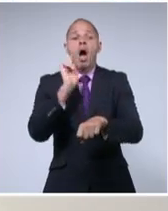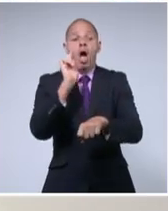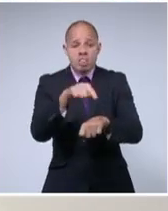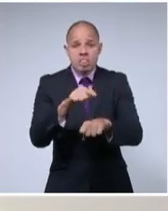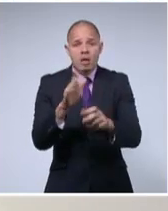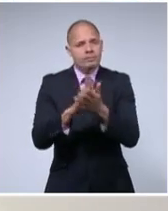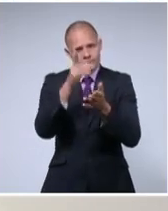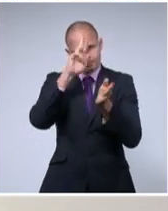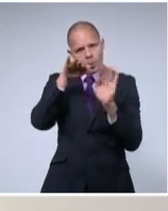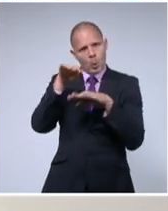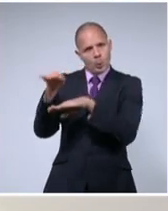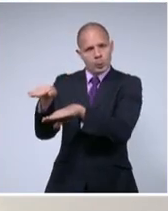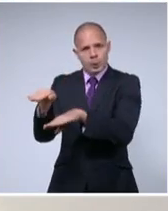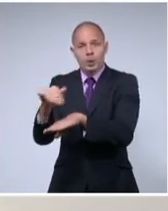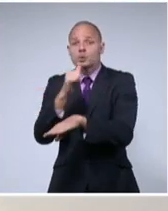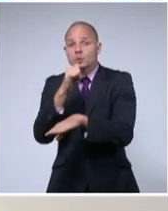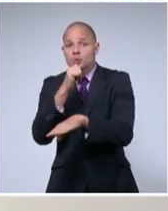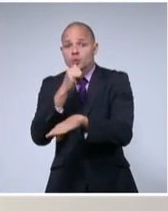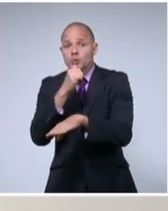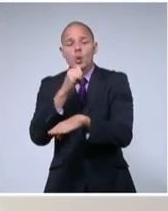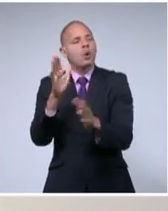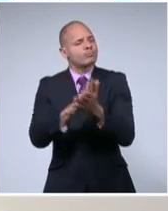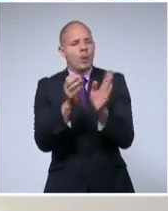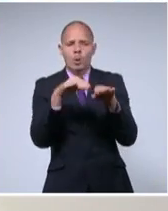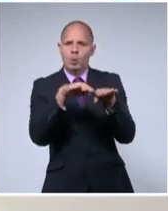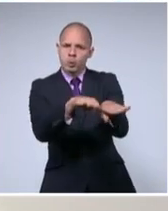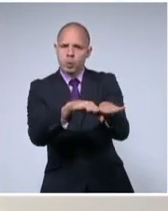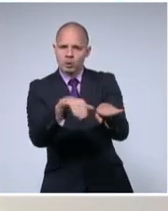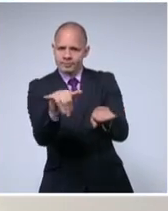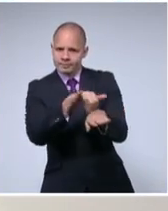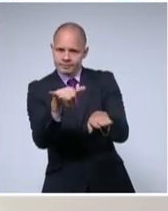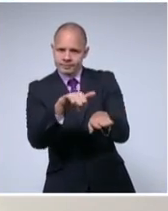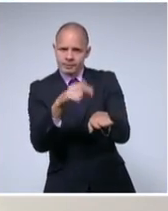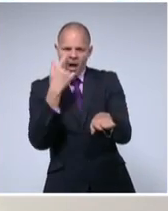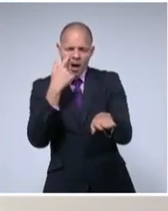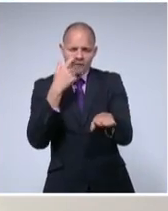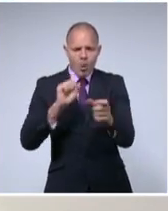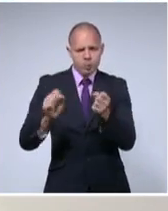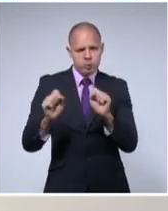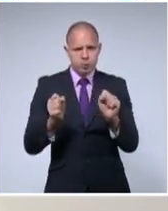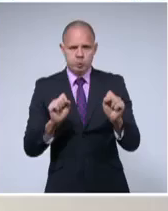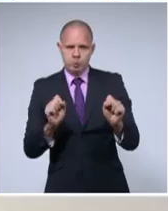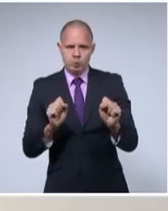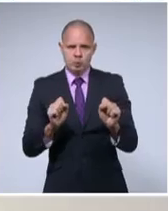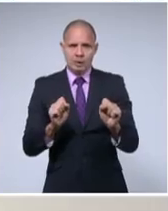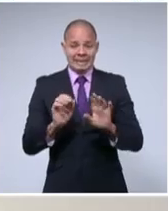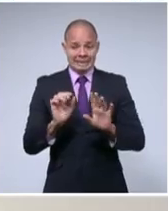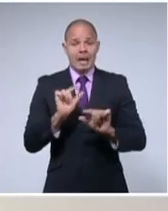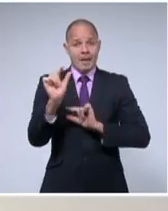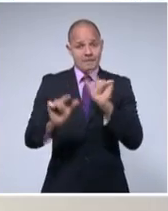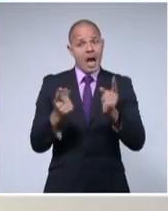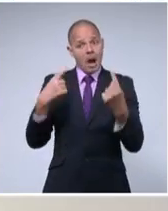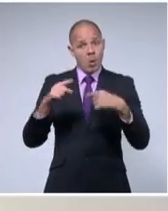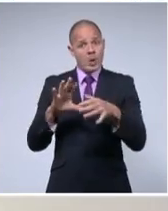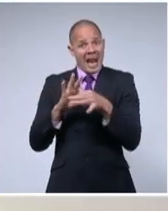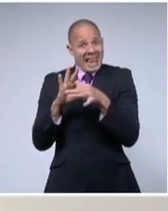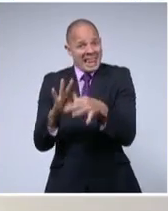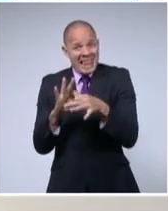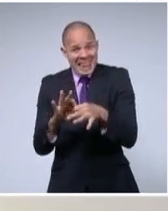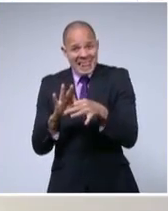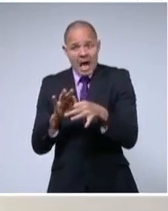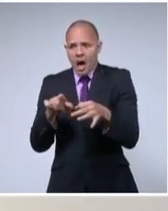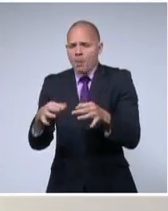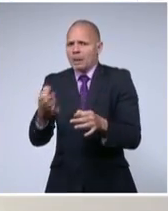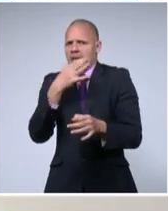y desarrollar continuo y contrarreloj protocolos sanitarios y de tratamiento que sacaron de la gravedad a cientos de personas,